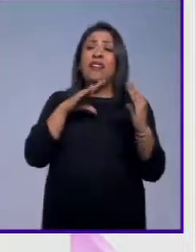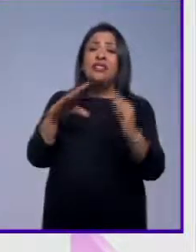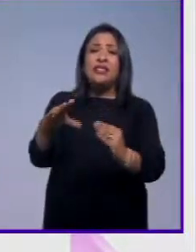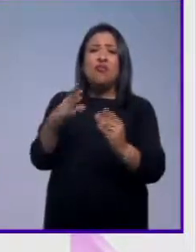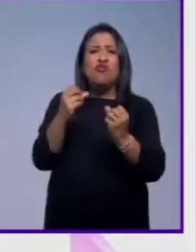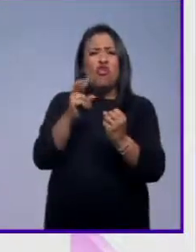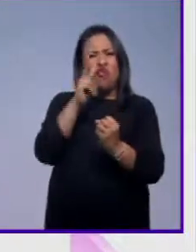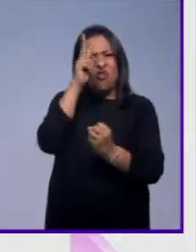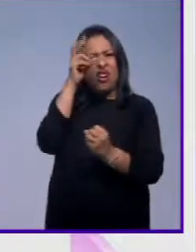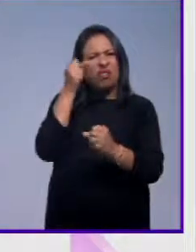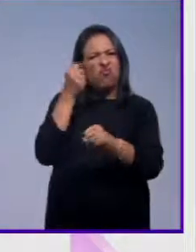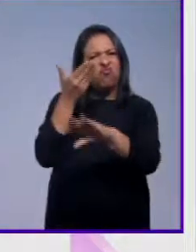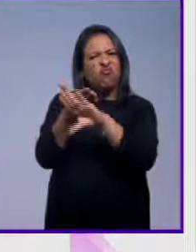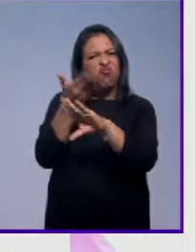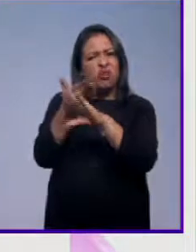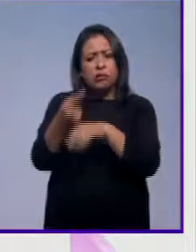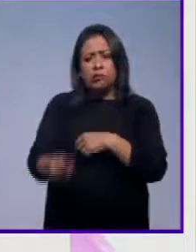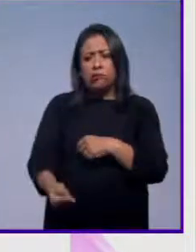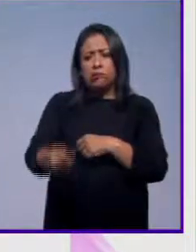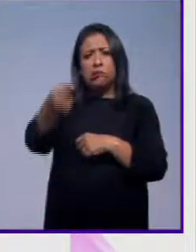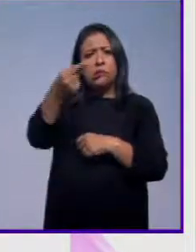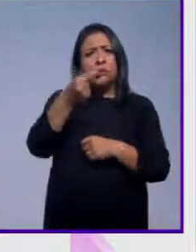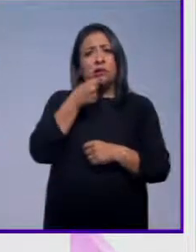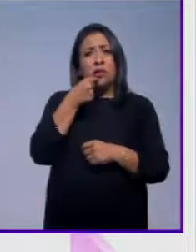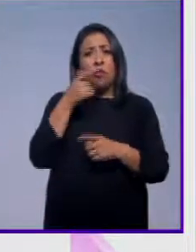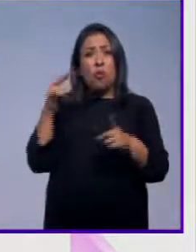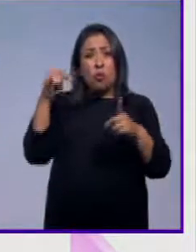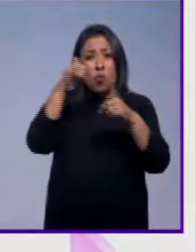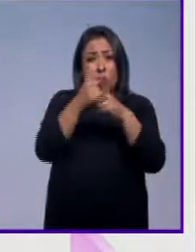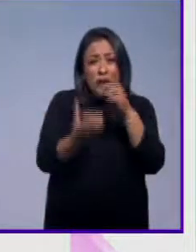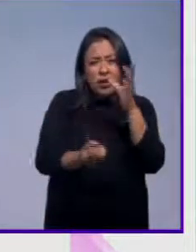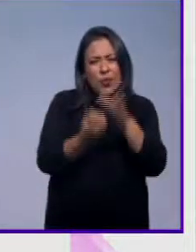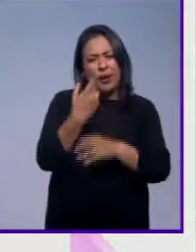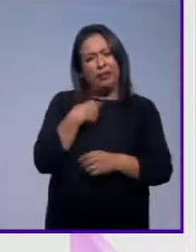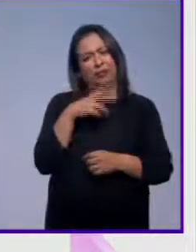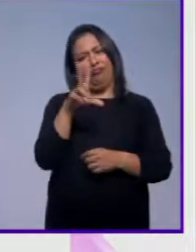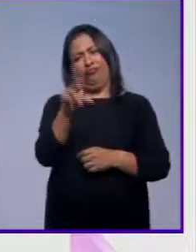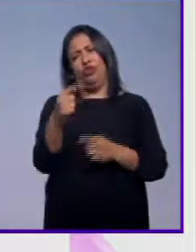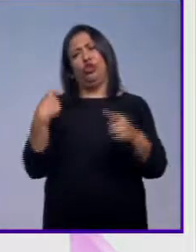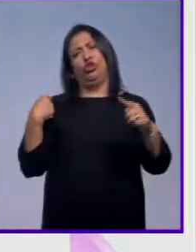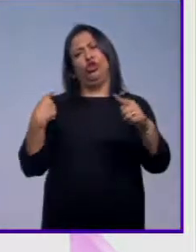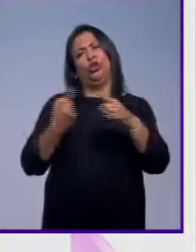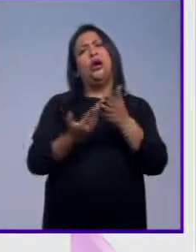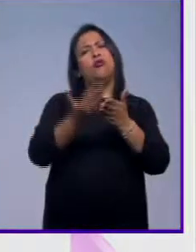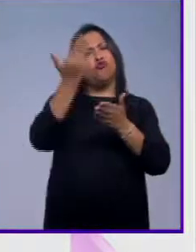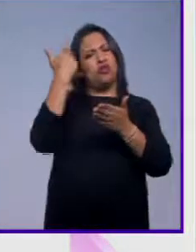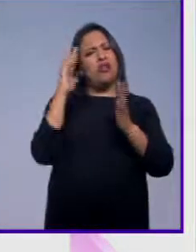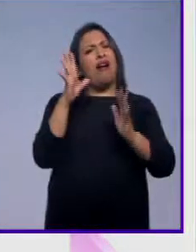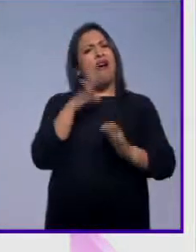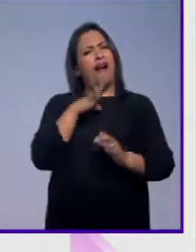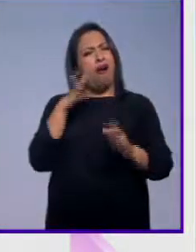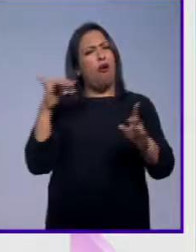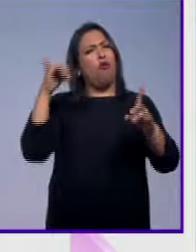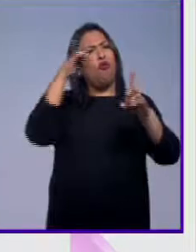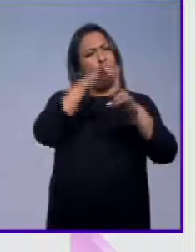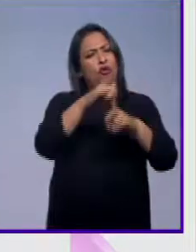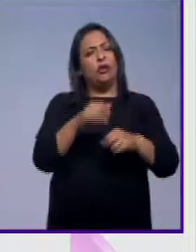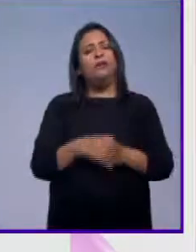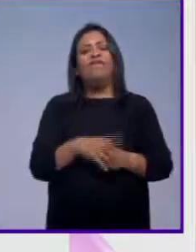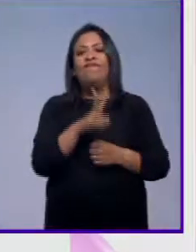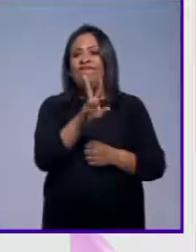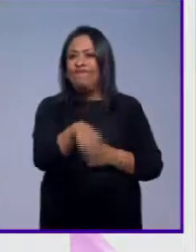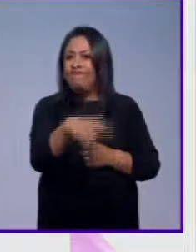con tanta violencia a su alrededor desde niños el bullying no es nuevo por supuesto a mí me llama mucho la atención